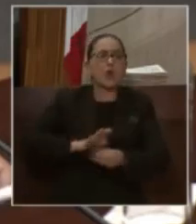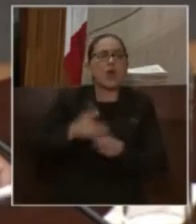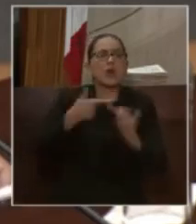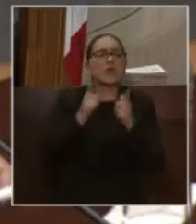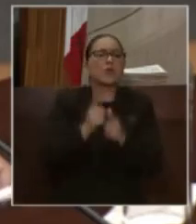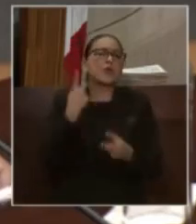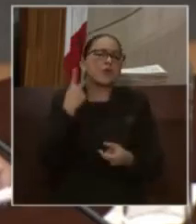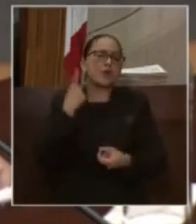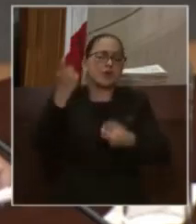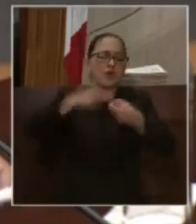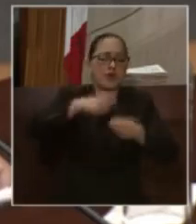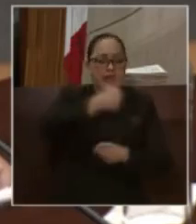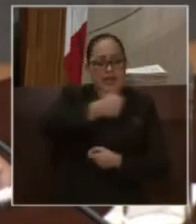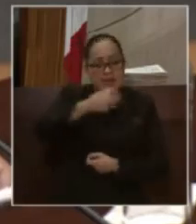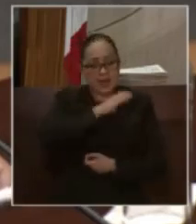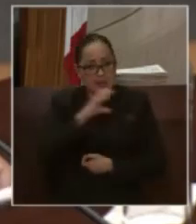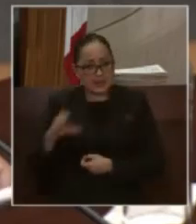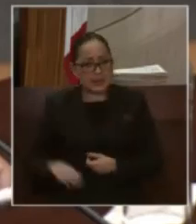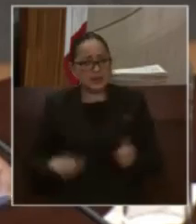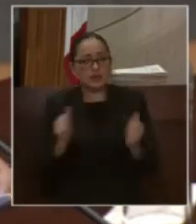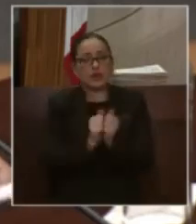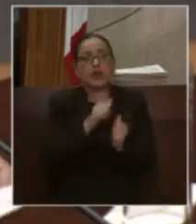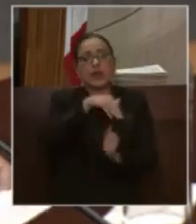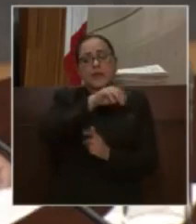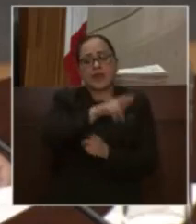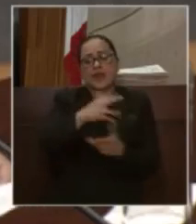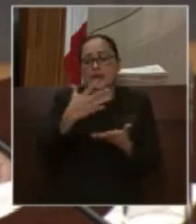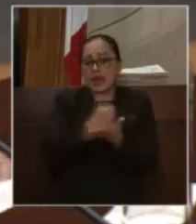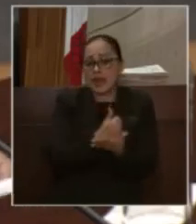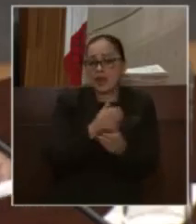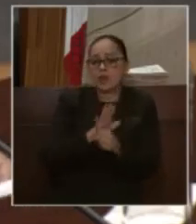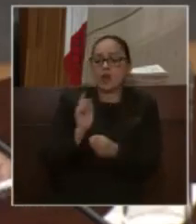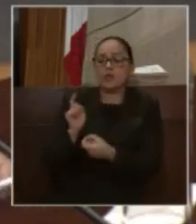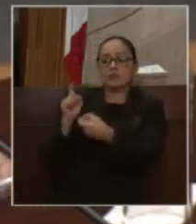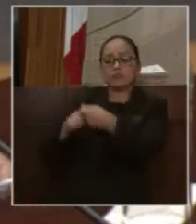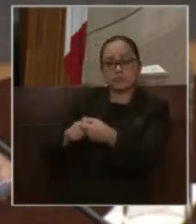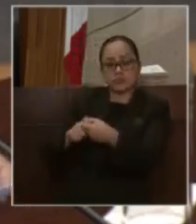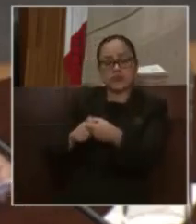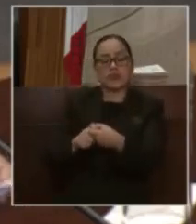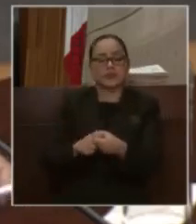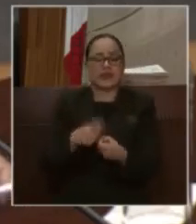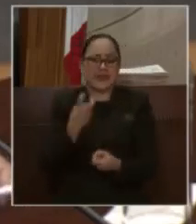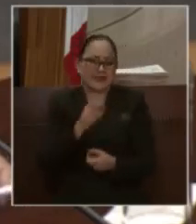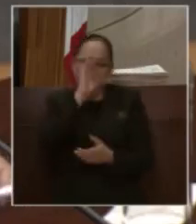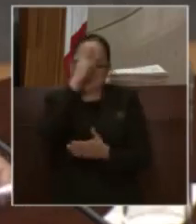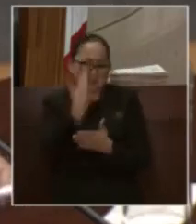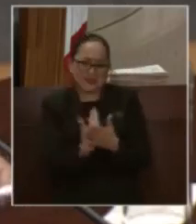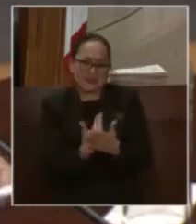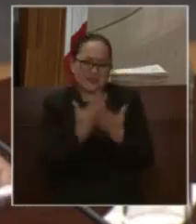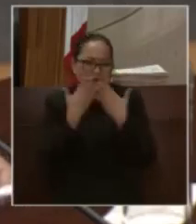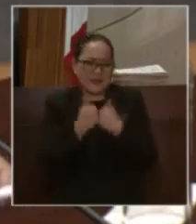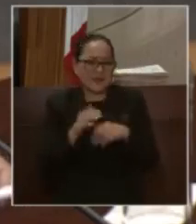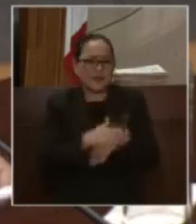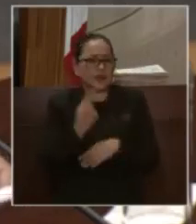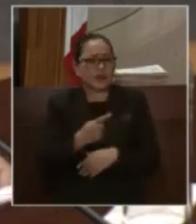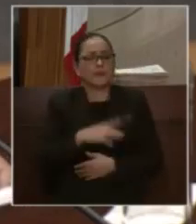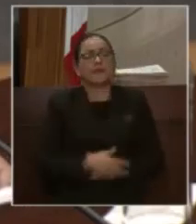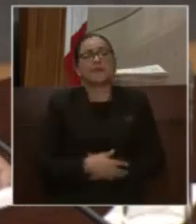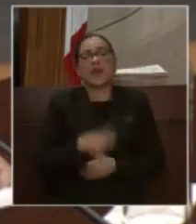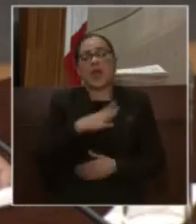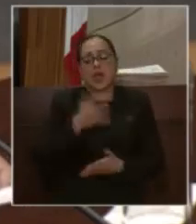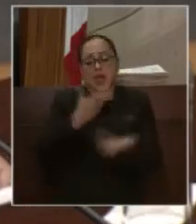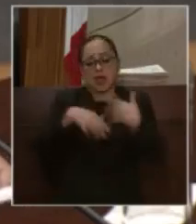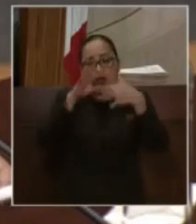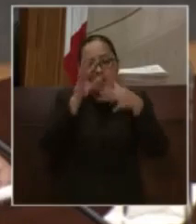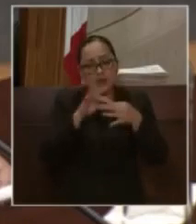estarán adscritos los candidatos que sean electos por mayoría relativa. Tales agravios se consideran ineficaces, dada su generalidad, pues no se exponen las